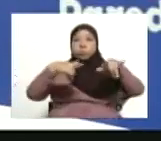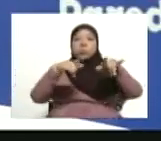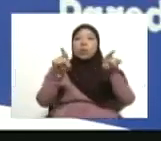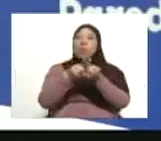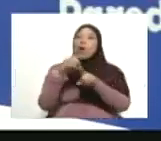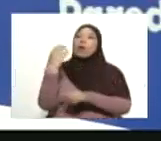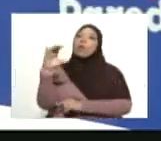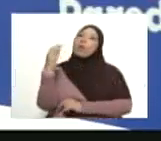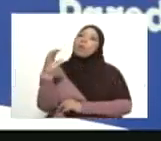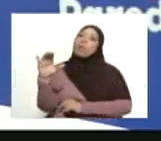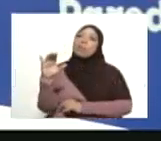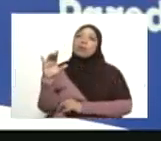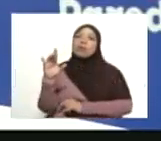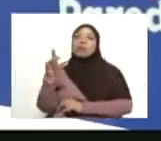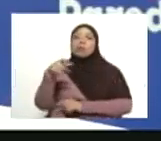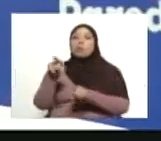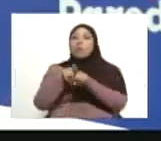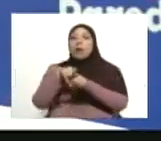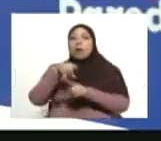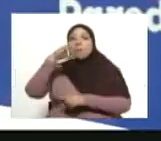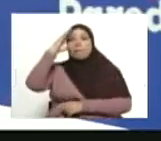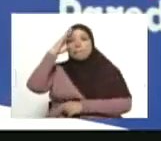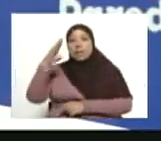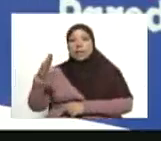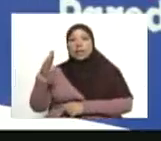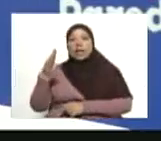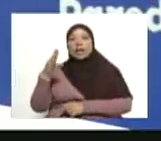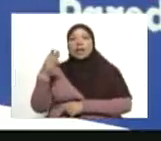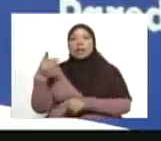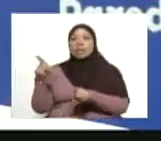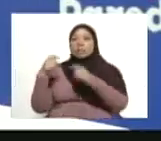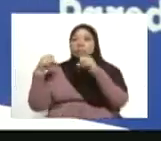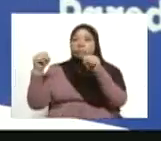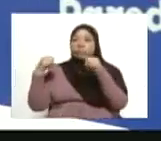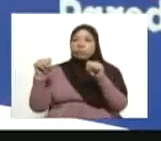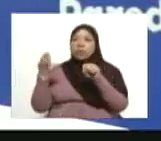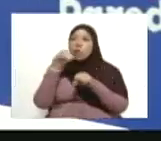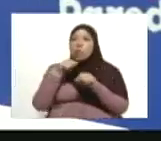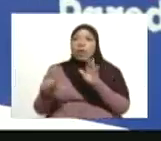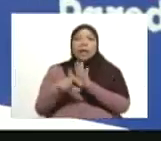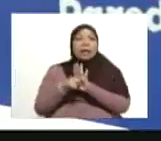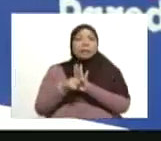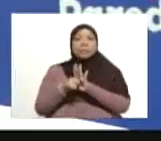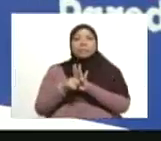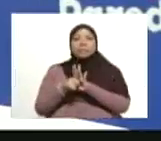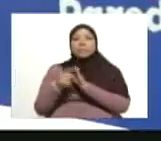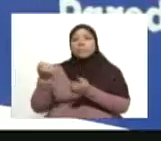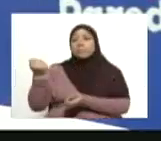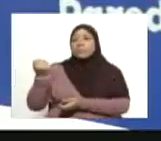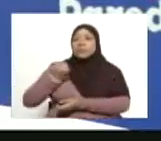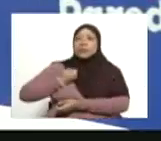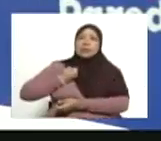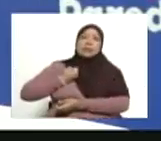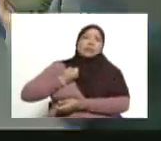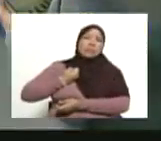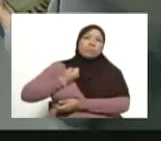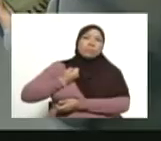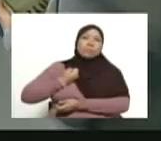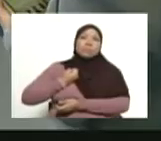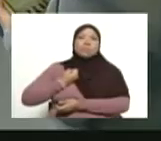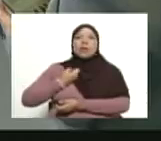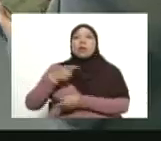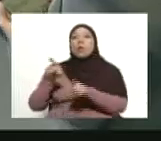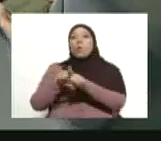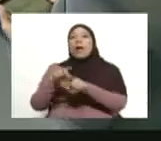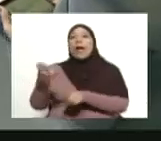Colombia. Paramilitares entrenados allá. Esto me recuerda mucho al asesinato del presidente de Haití